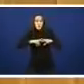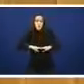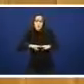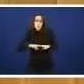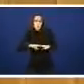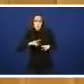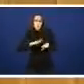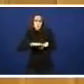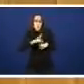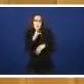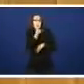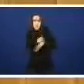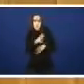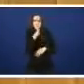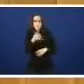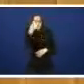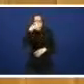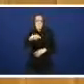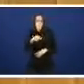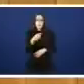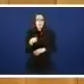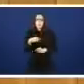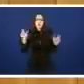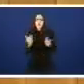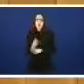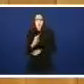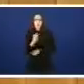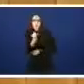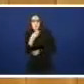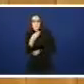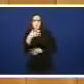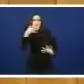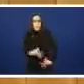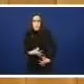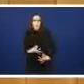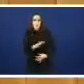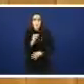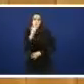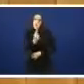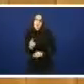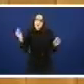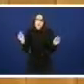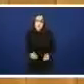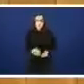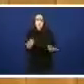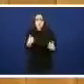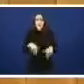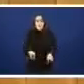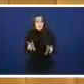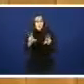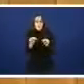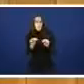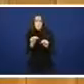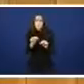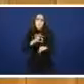anos tendo en conta magnitudes económicas como a evolución do PIB real e o aforro primario dos orzamentos. Remato, señoras e